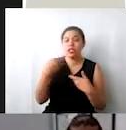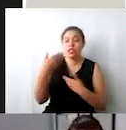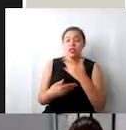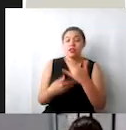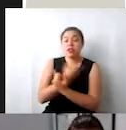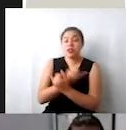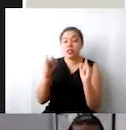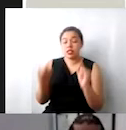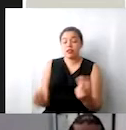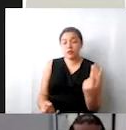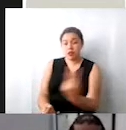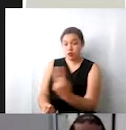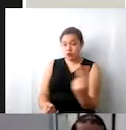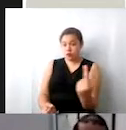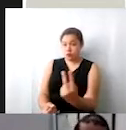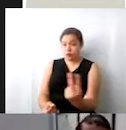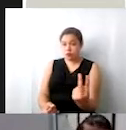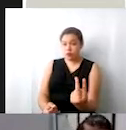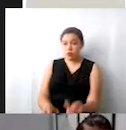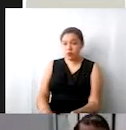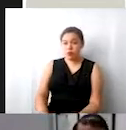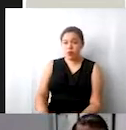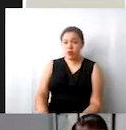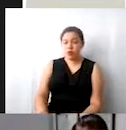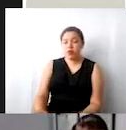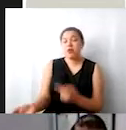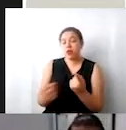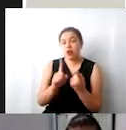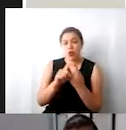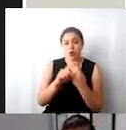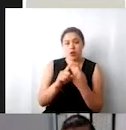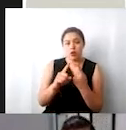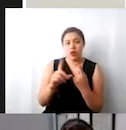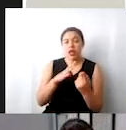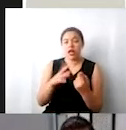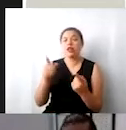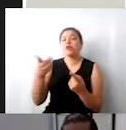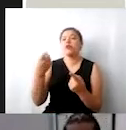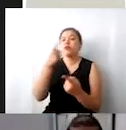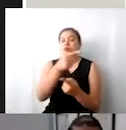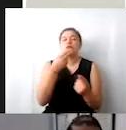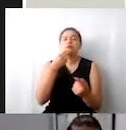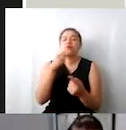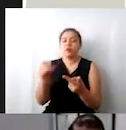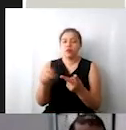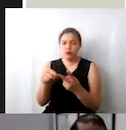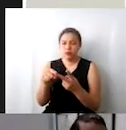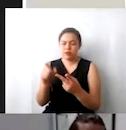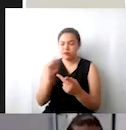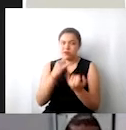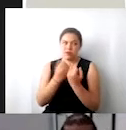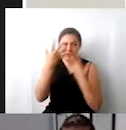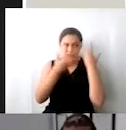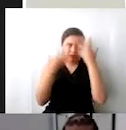O sea, los dos son servicios independientes, pero en uno hay puesta a disposición, que también eso lo hace confuso. Pero bueno, vamos, ya